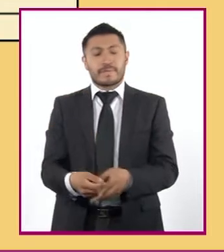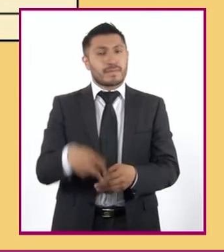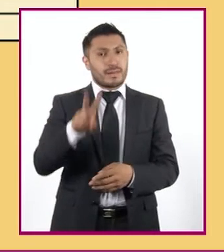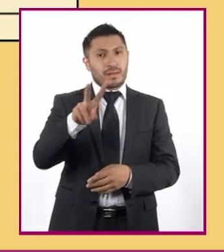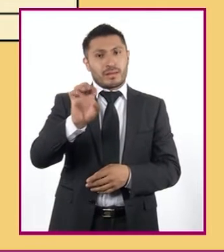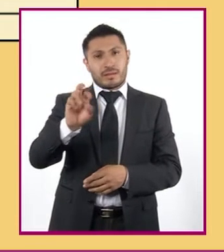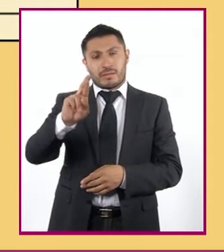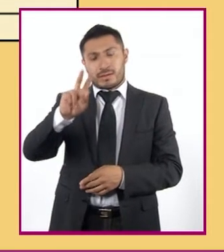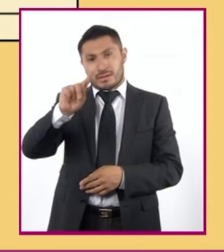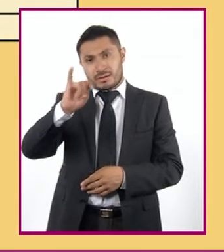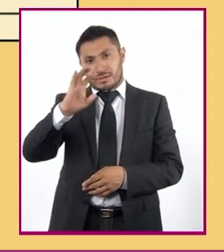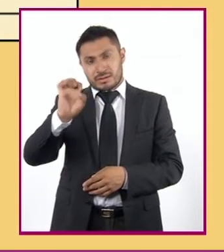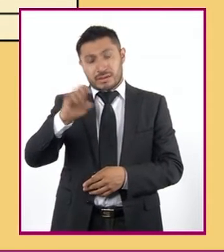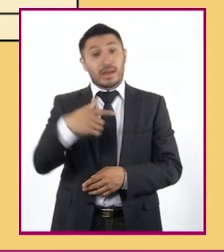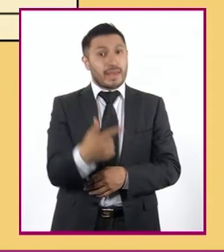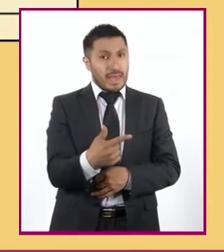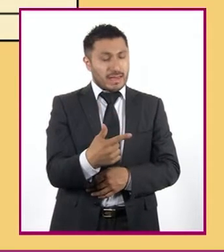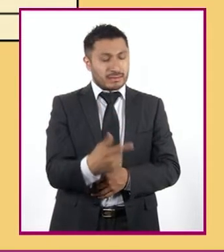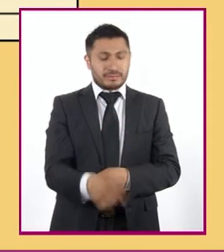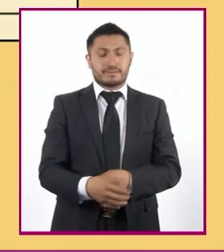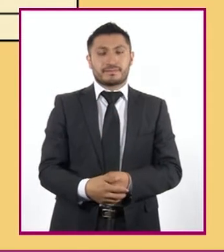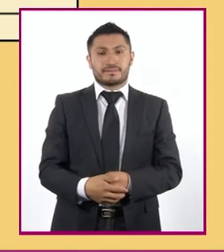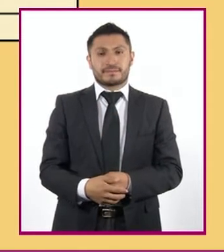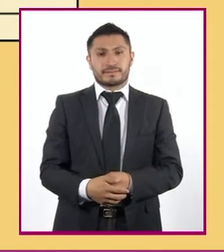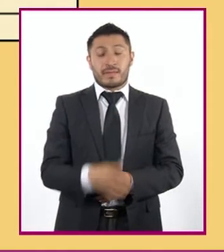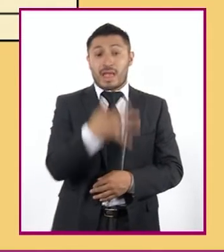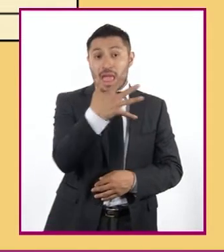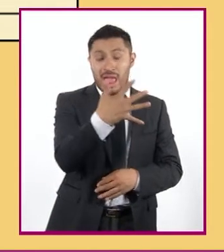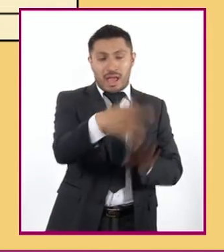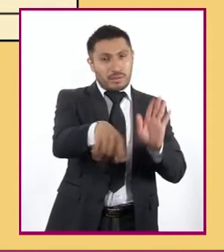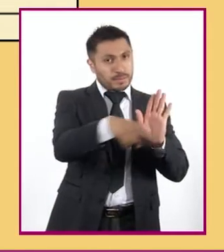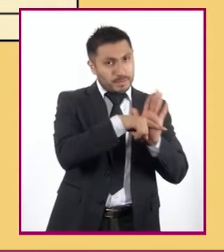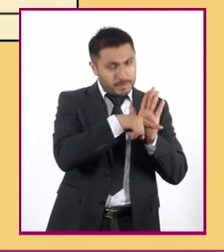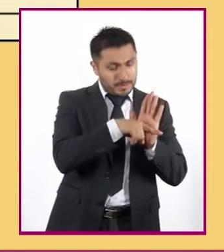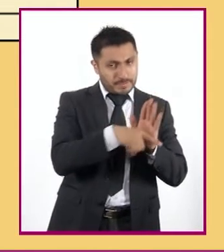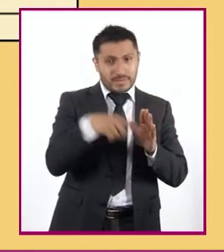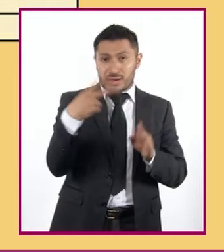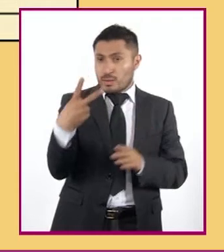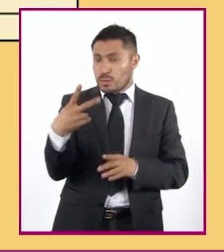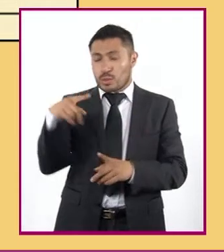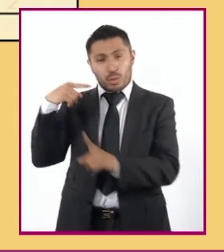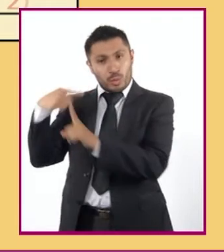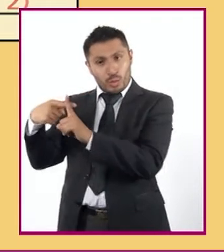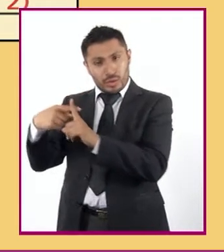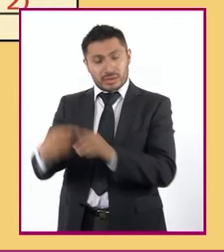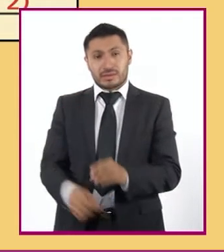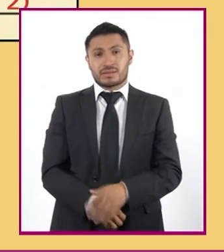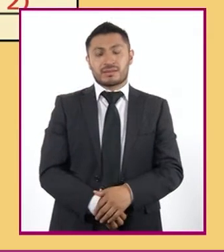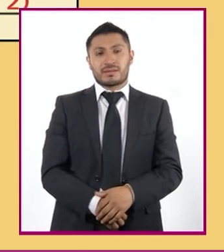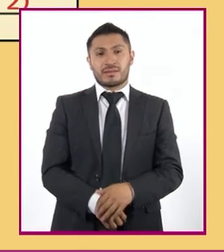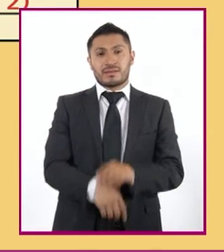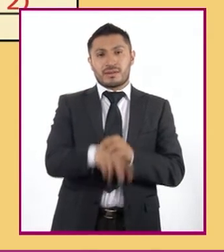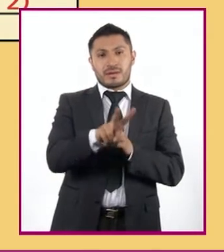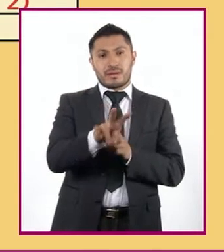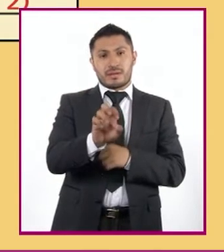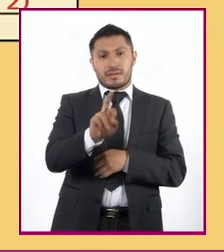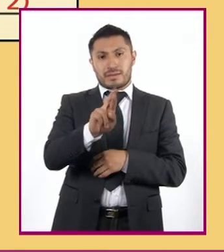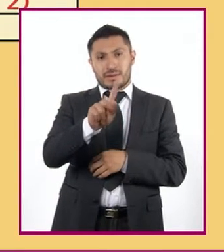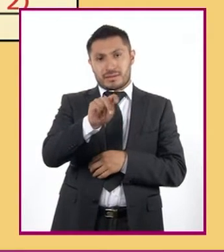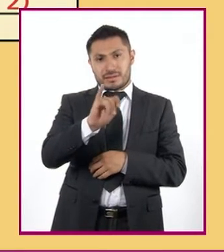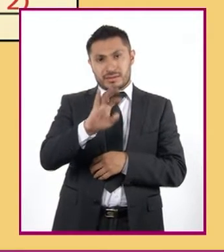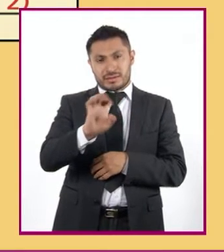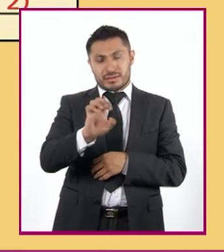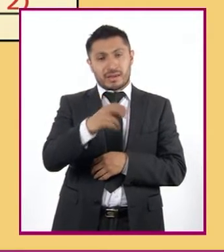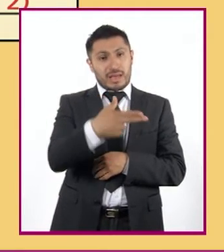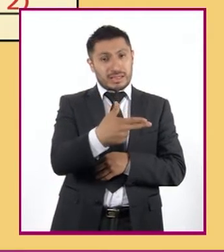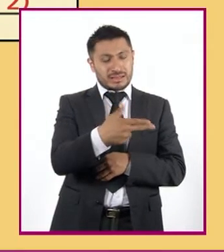el vértice G, las coordenadas son 5 negativo y 2 positivo. Para el vértice H,